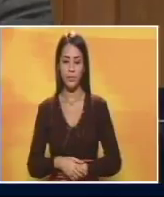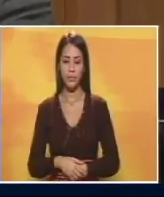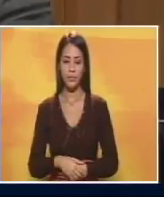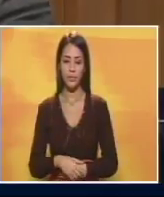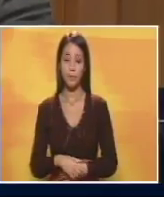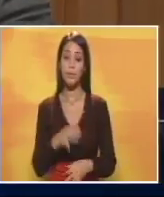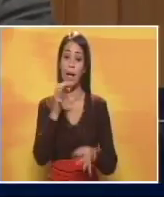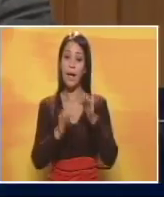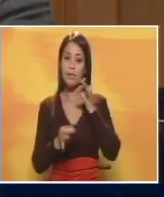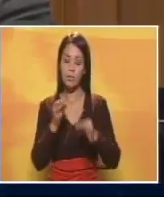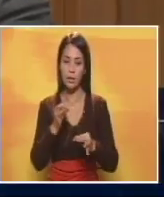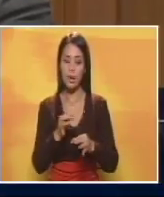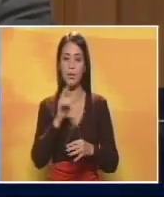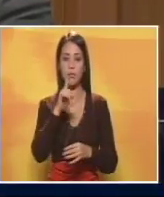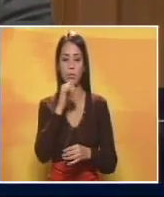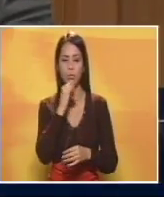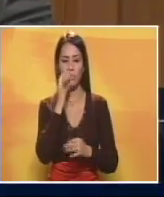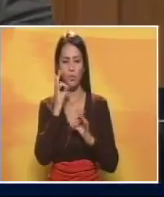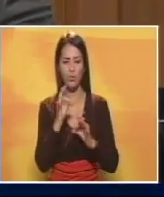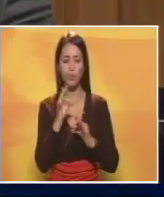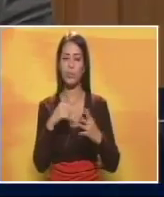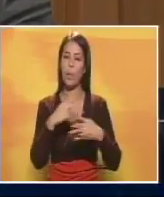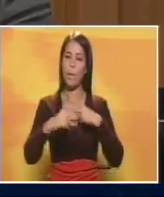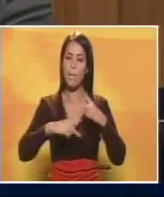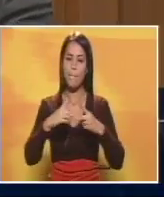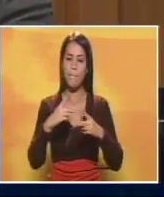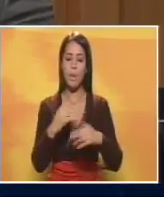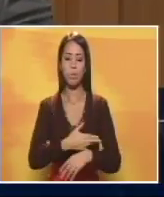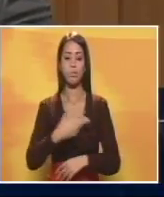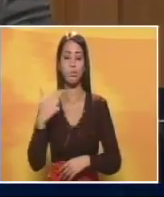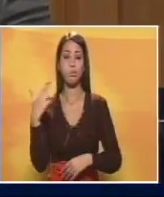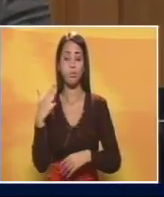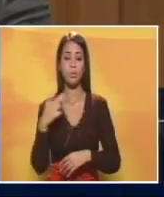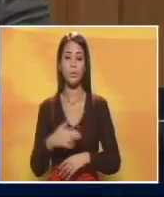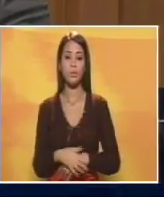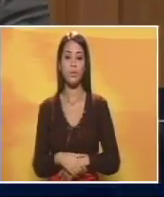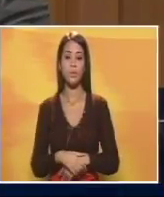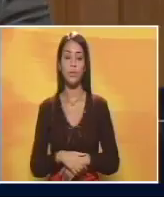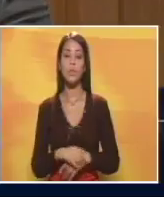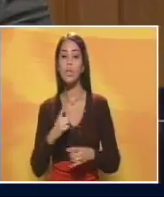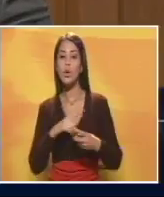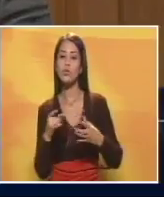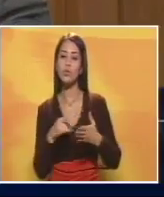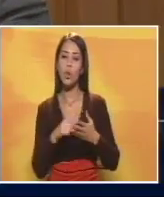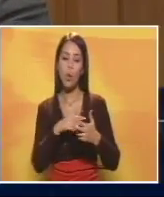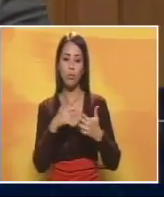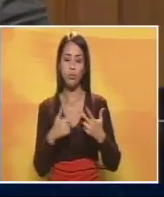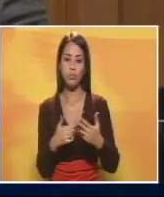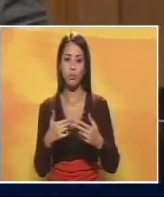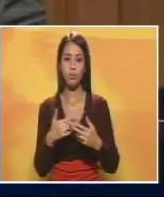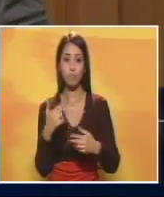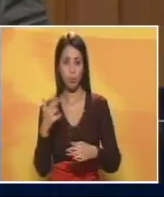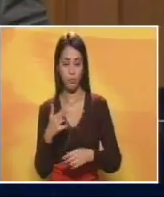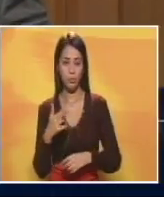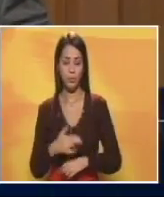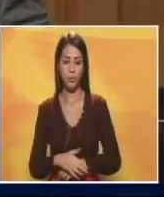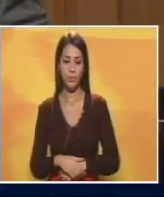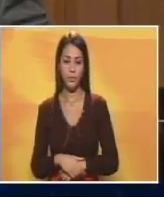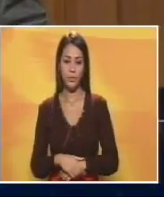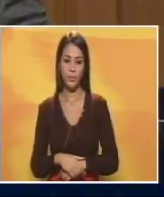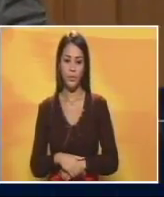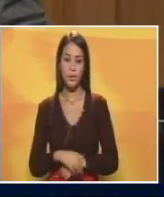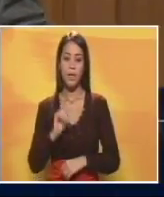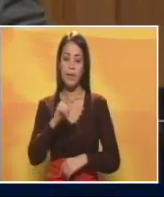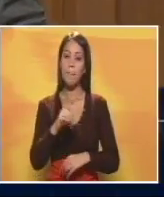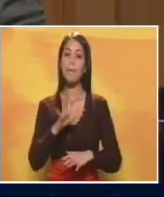El fiscal añadió que en el procedimiento fueron incautados armas de guerra, cargadores y más de 900 cartuchos de diferentes calibres, además de